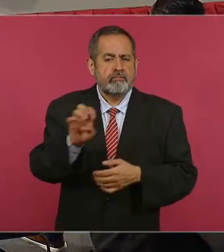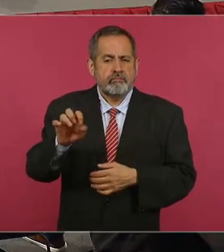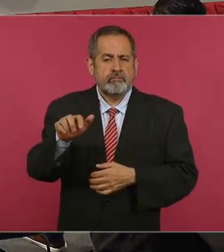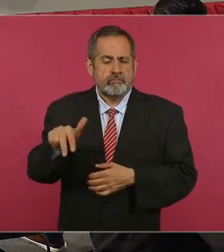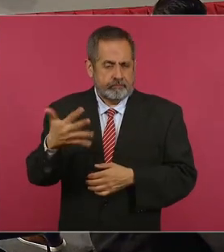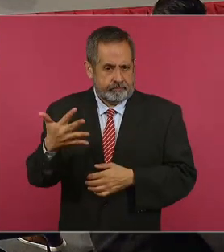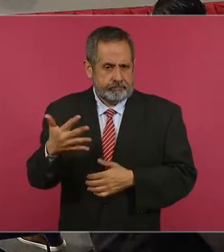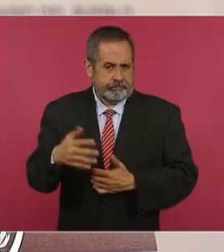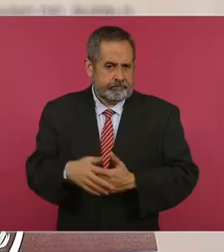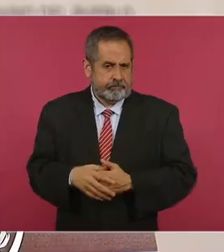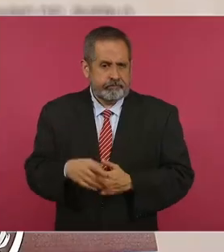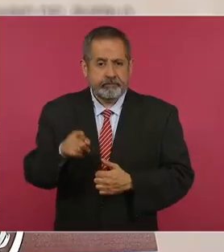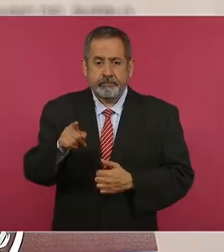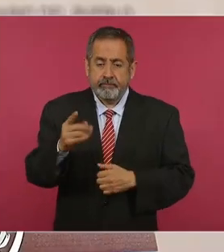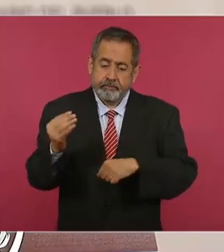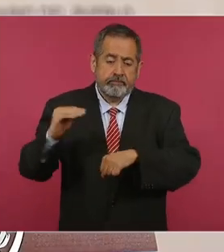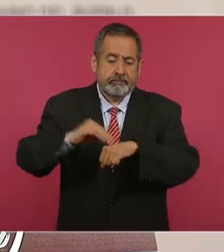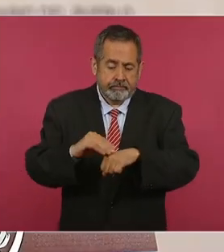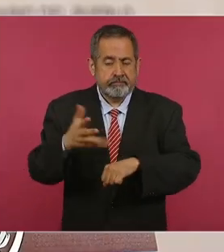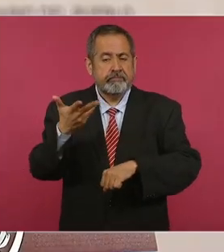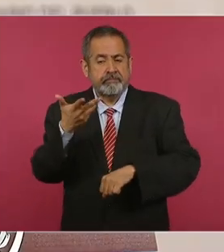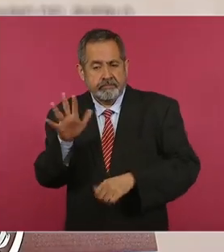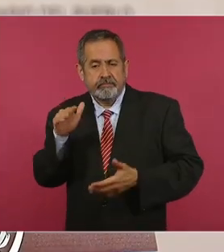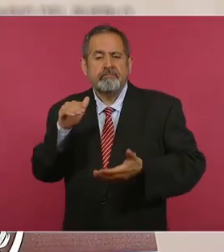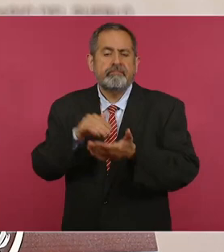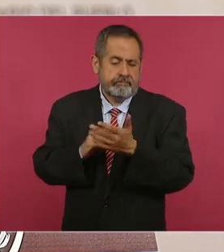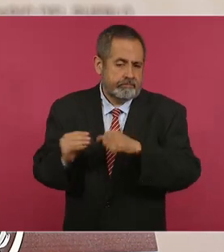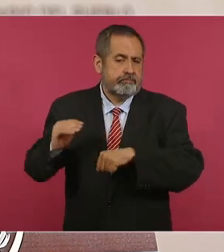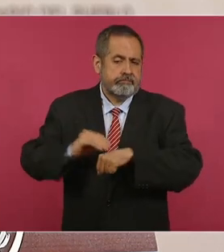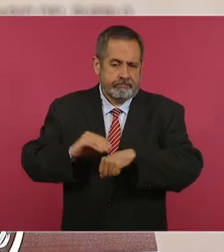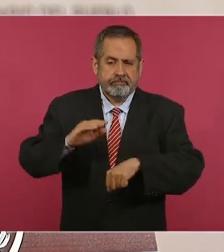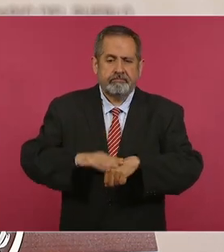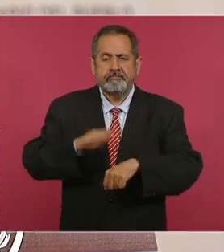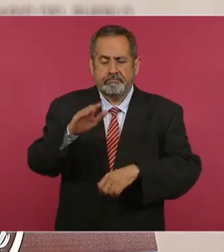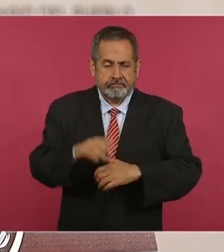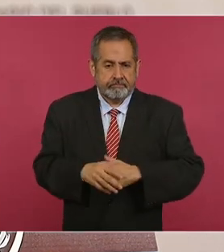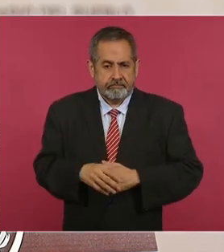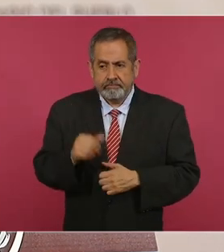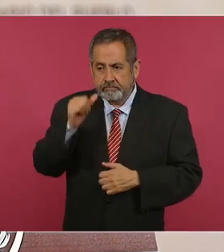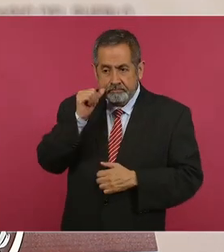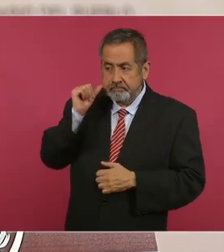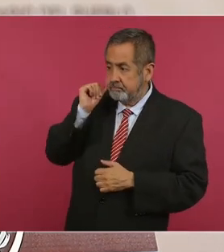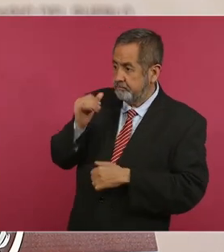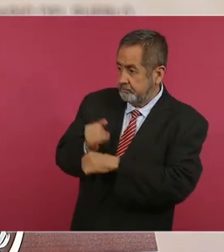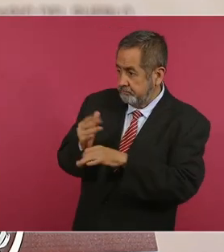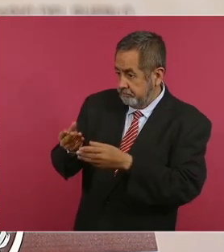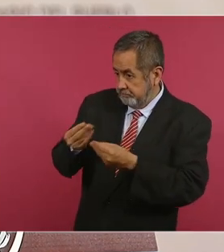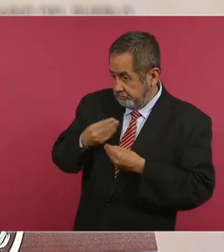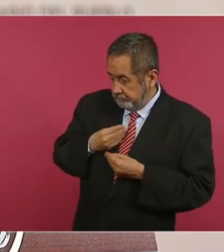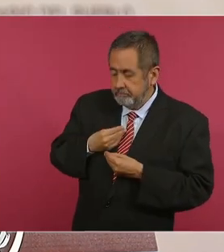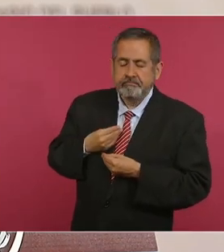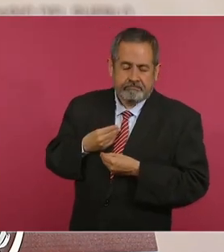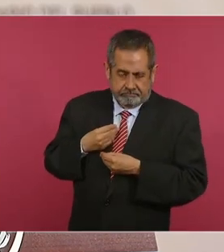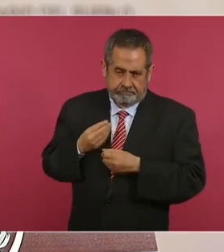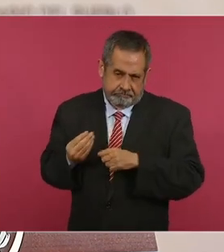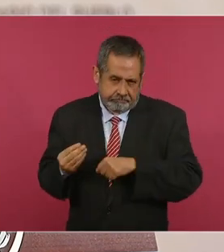15,415. Esto aumenta 10,000 más. Ayer ya me informaron